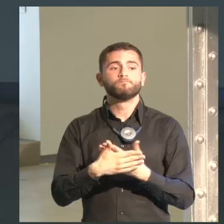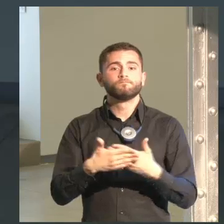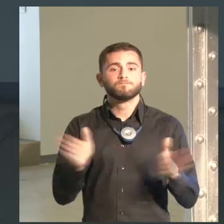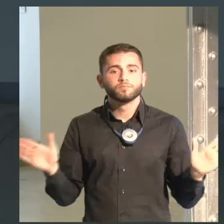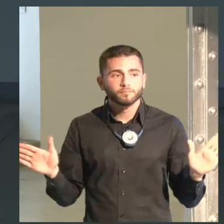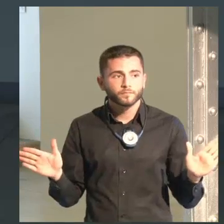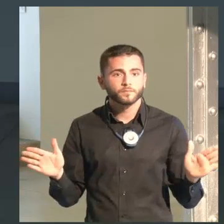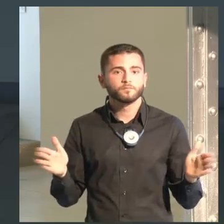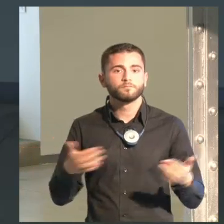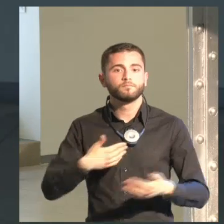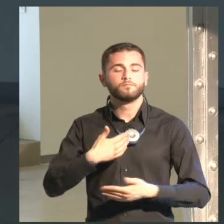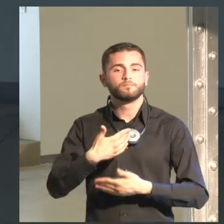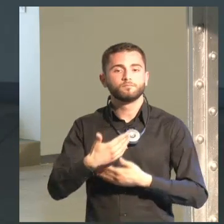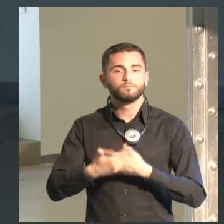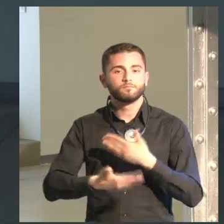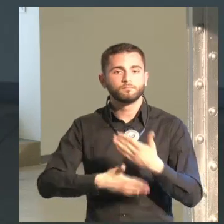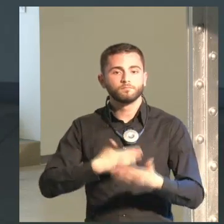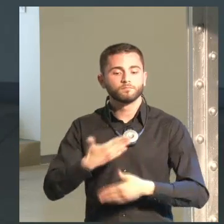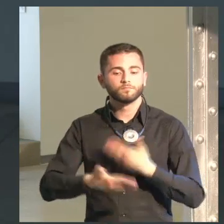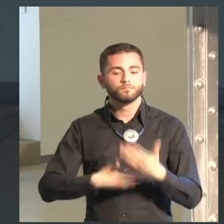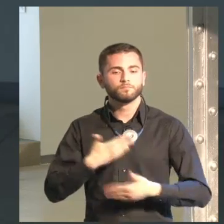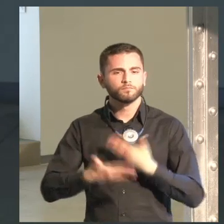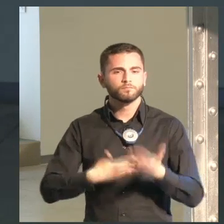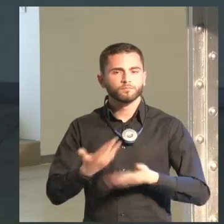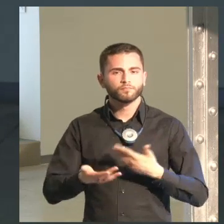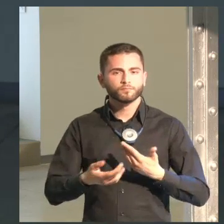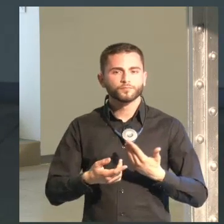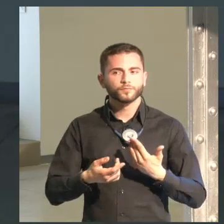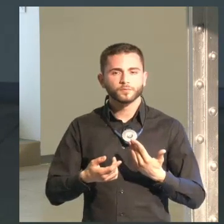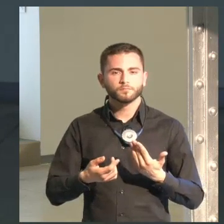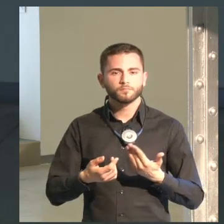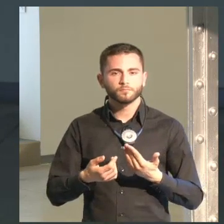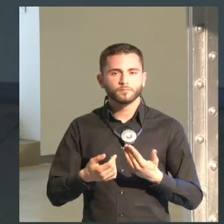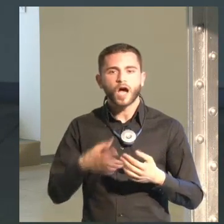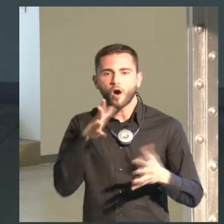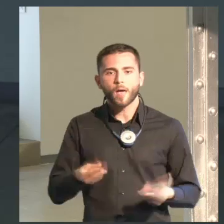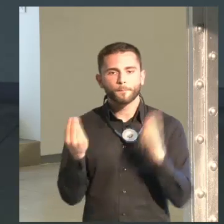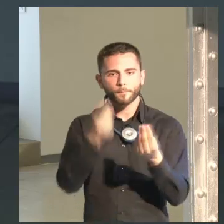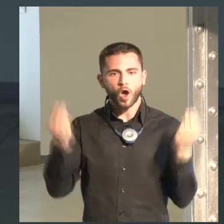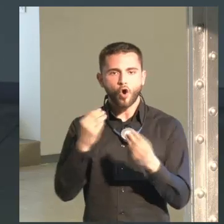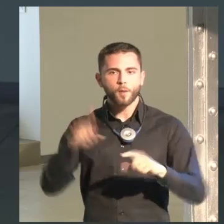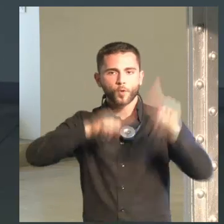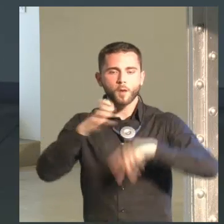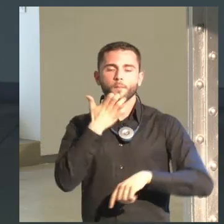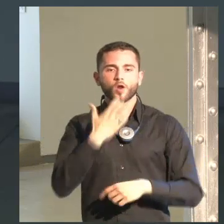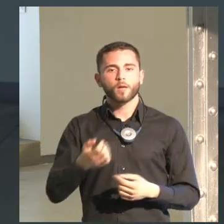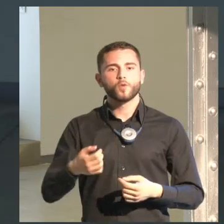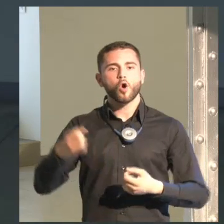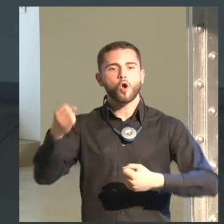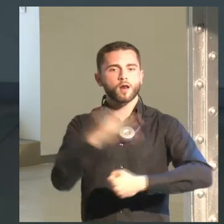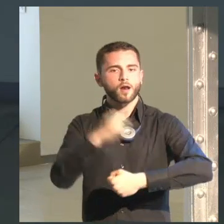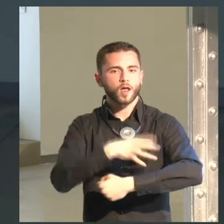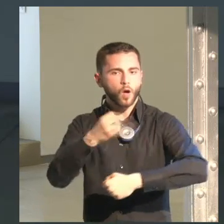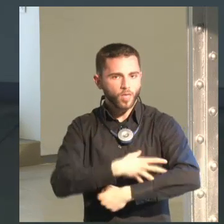había para tener problemas con la recaudación en unos momentos además en que muchos países pues tenemos